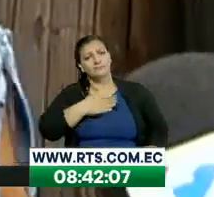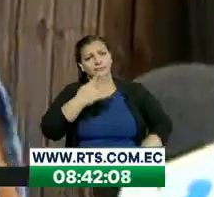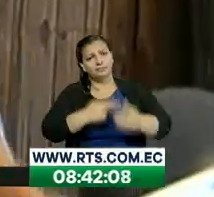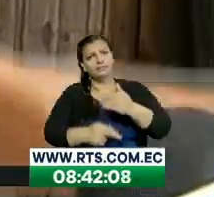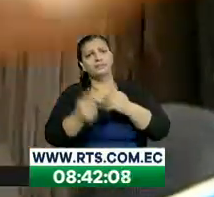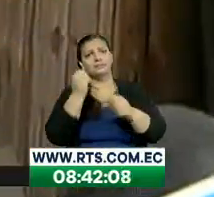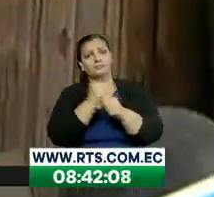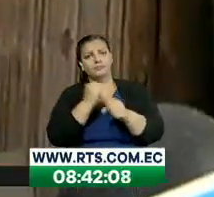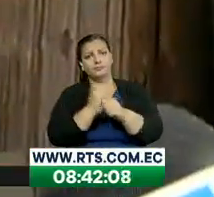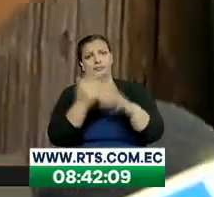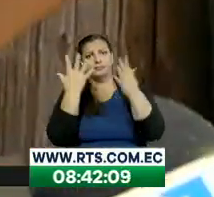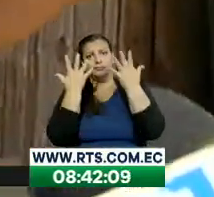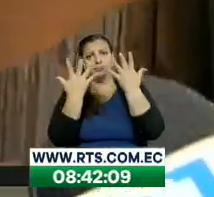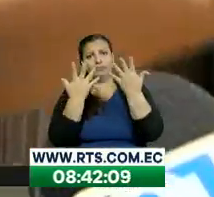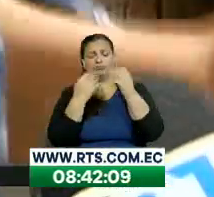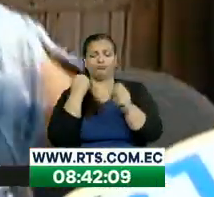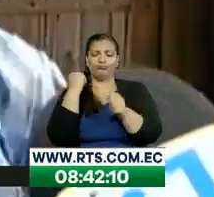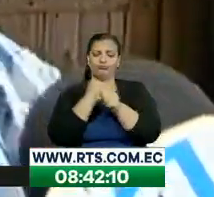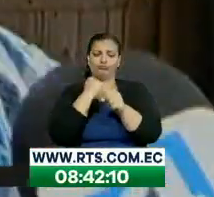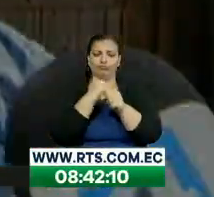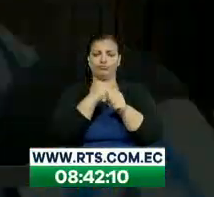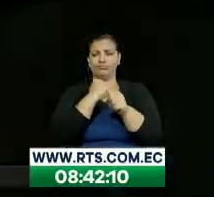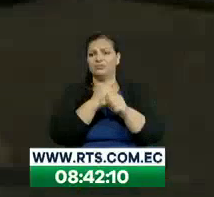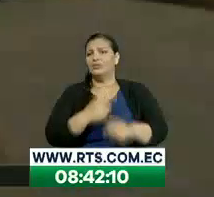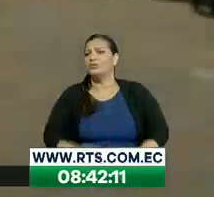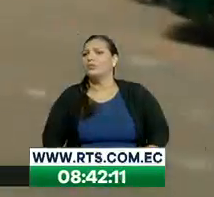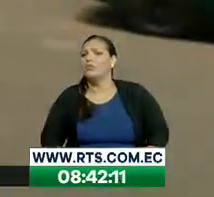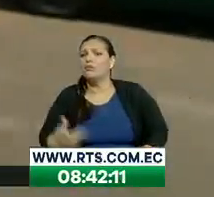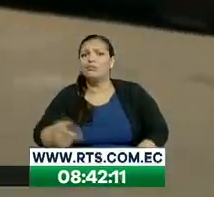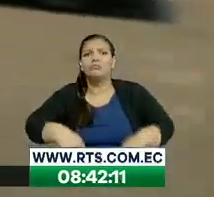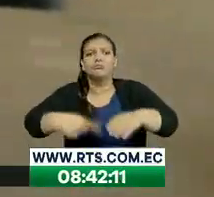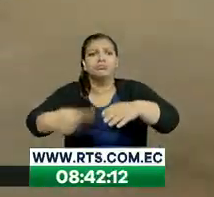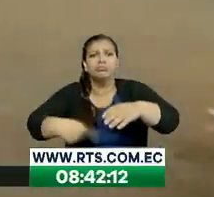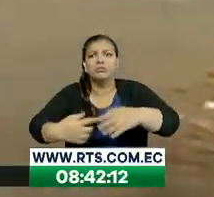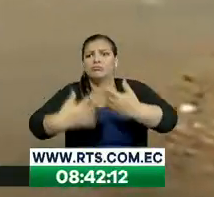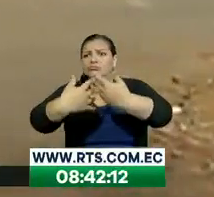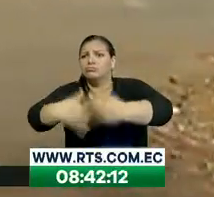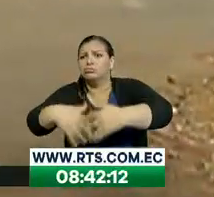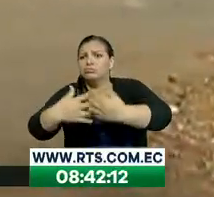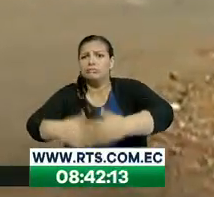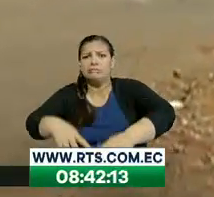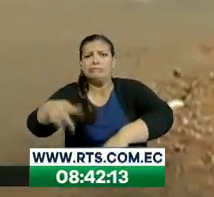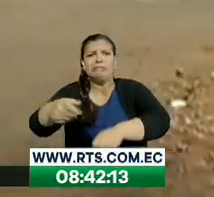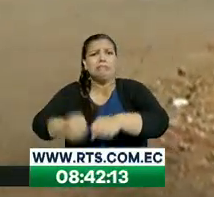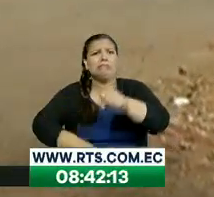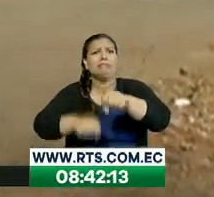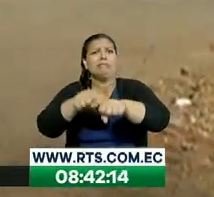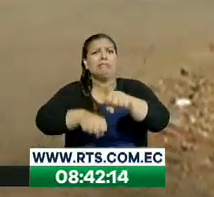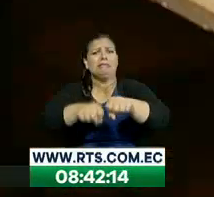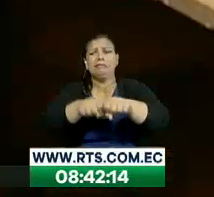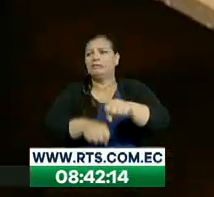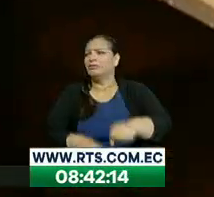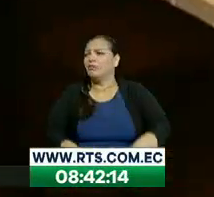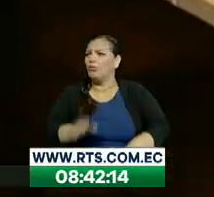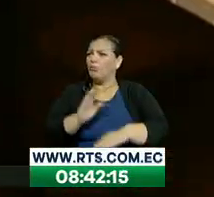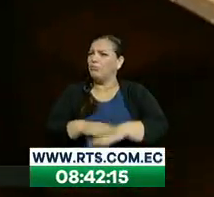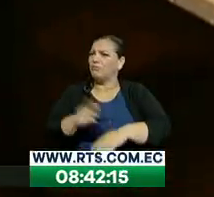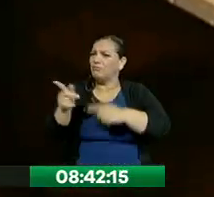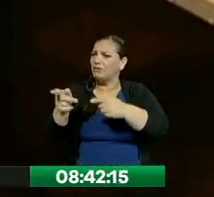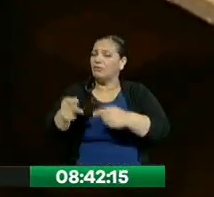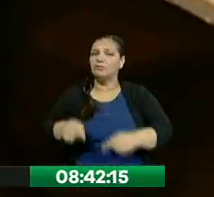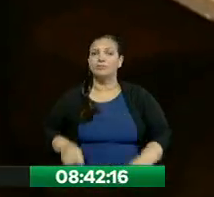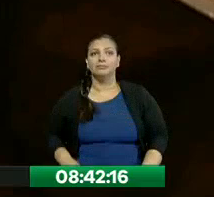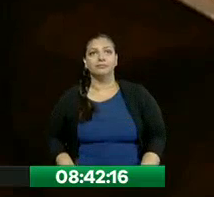me ha dañado. Me ha arrancado los cables, me ha dañado, no tengo nada. Los moradores de la zona solicitan que se coloque un muro de contención para evitar